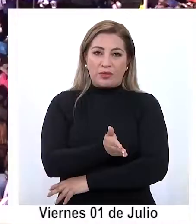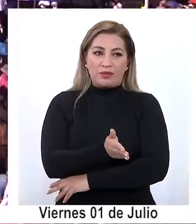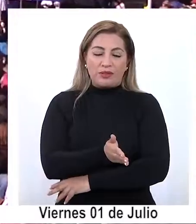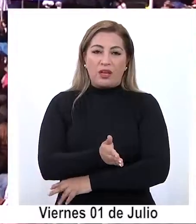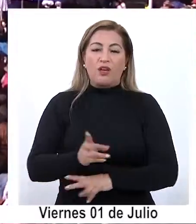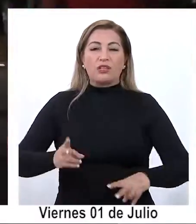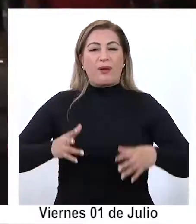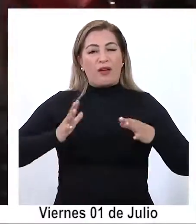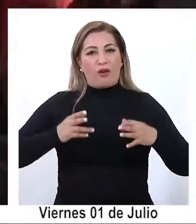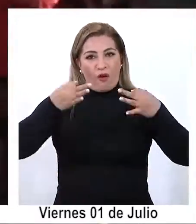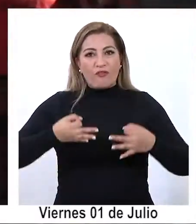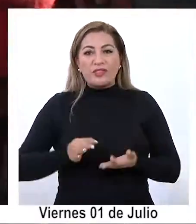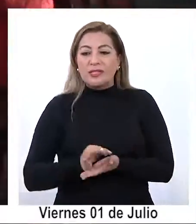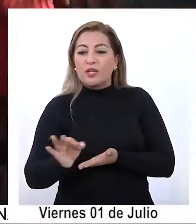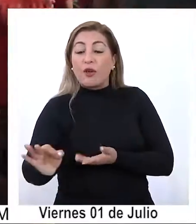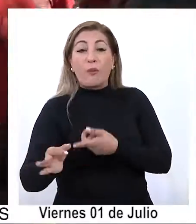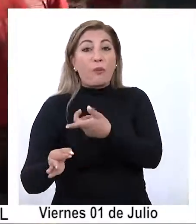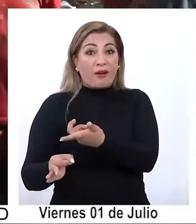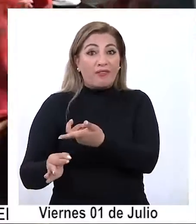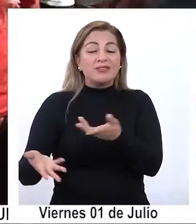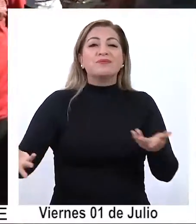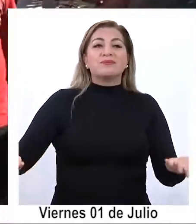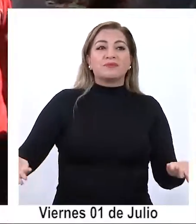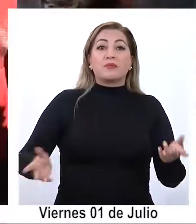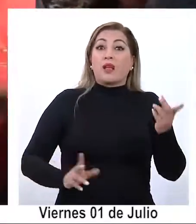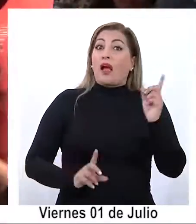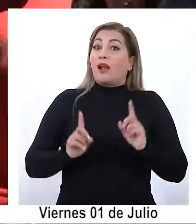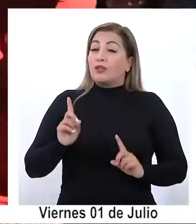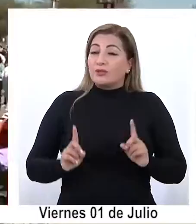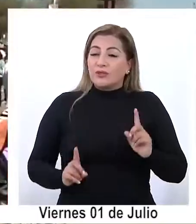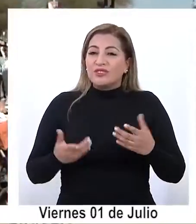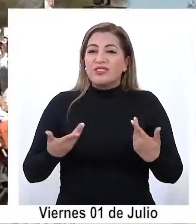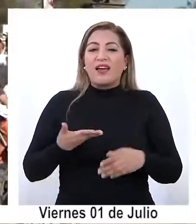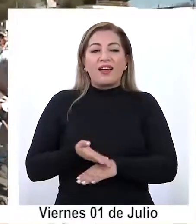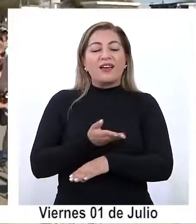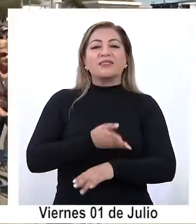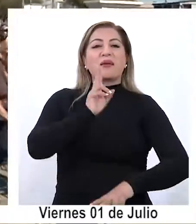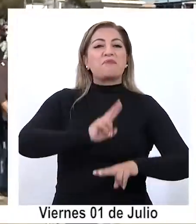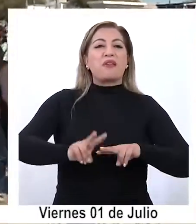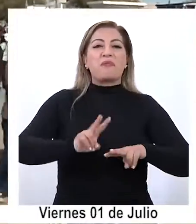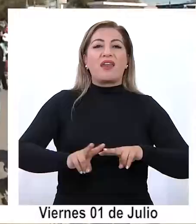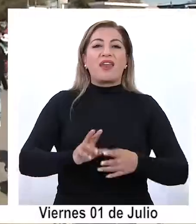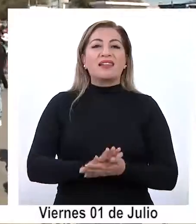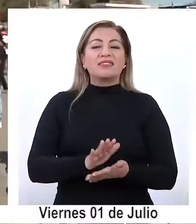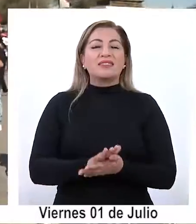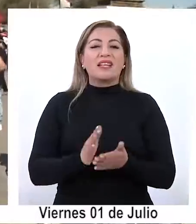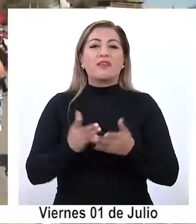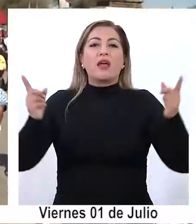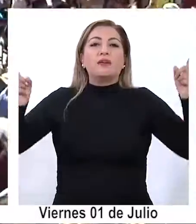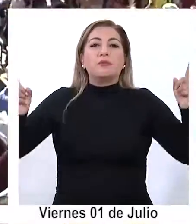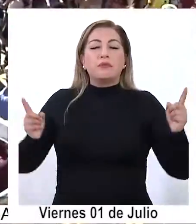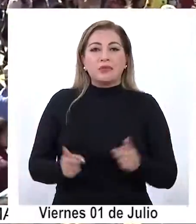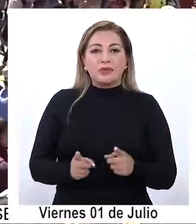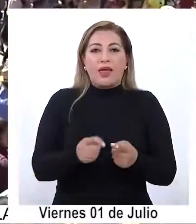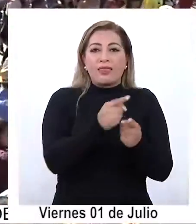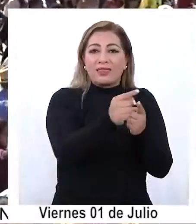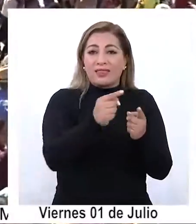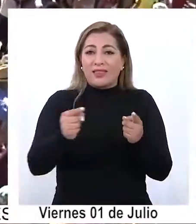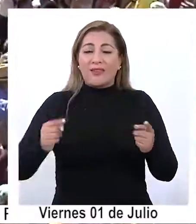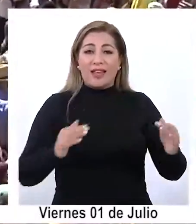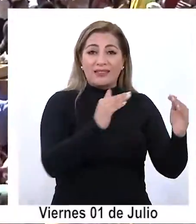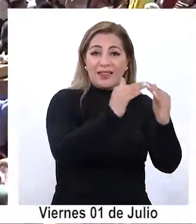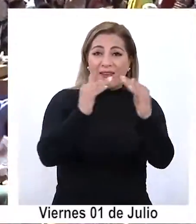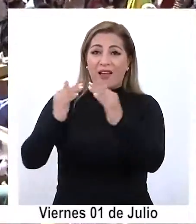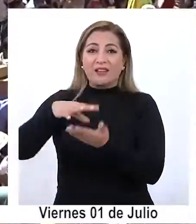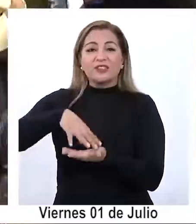manera oficial en el poblado, aunque seguramente ya se preparan algunas celebraciones más acotadas en los distintos